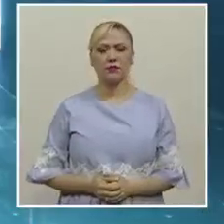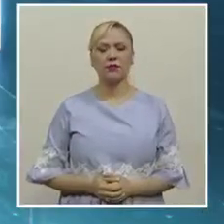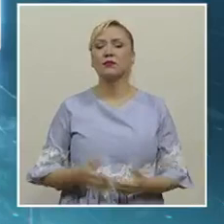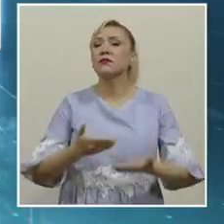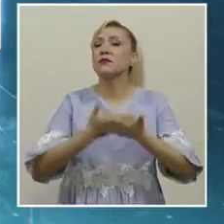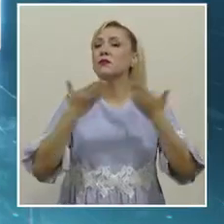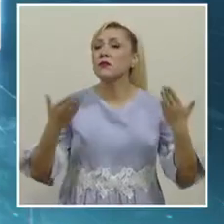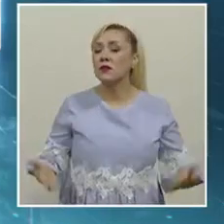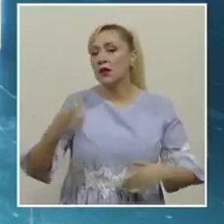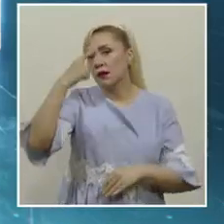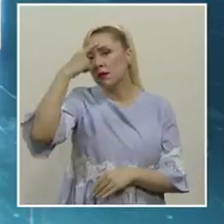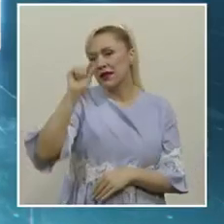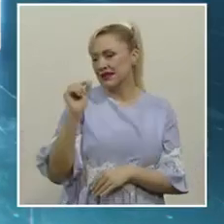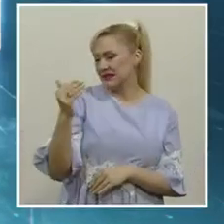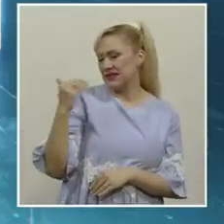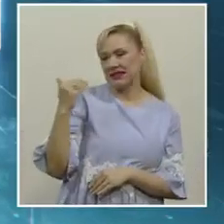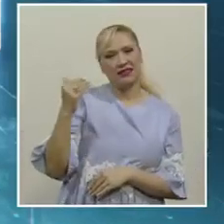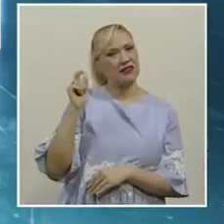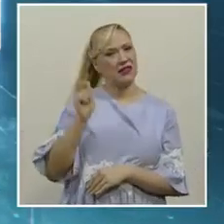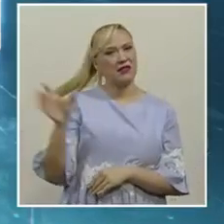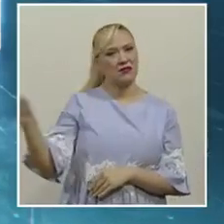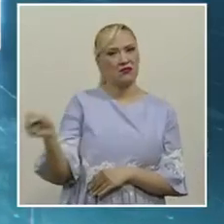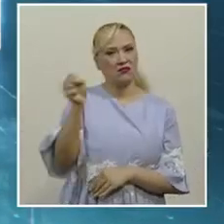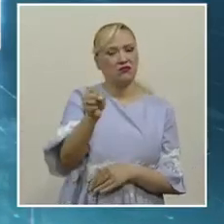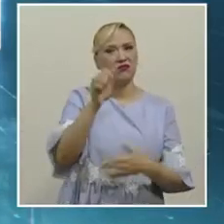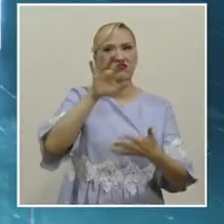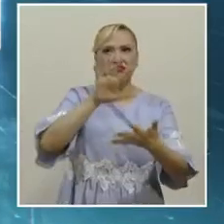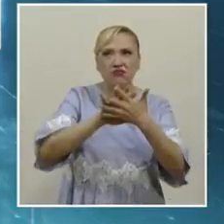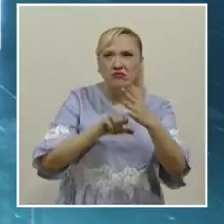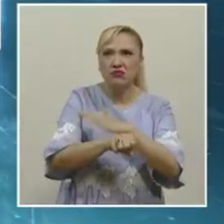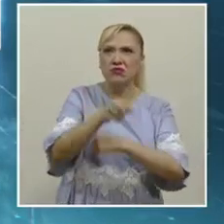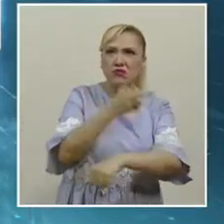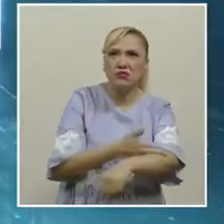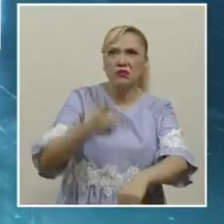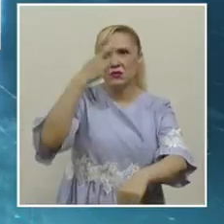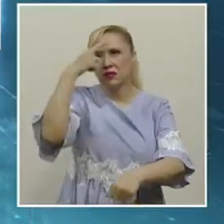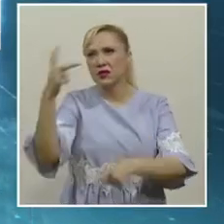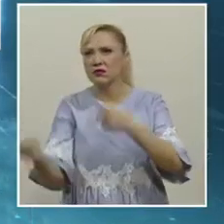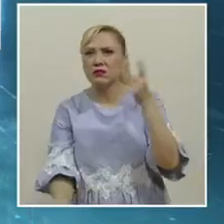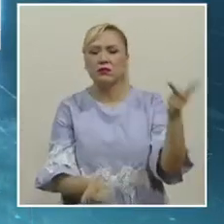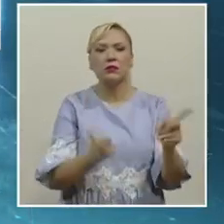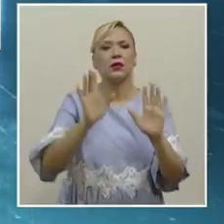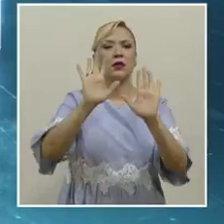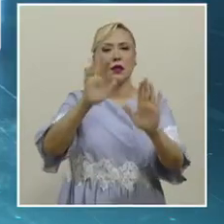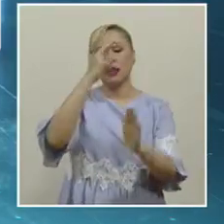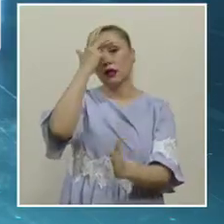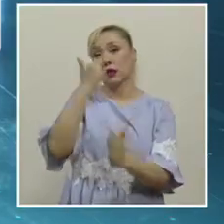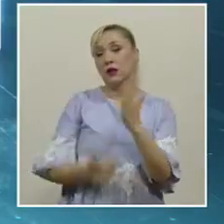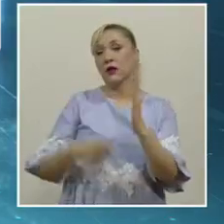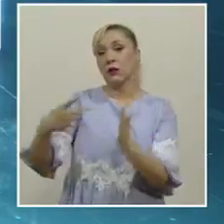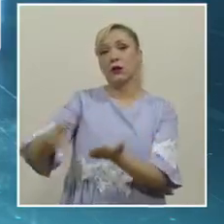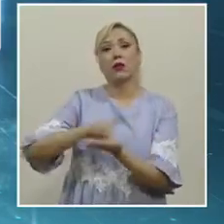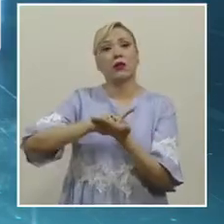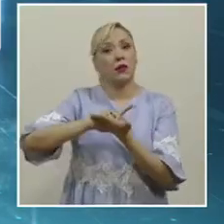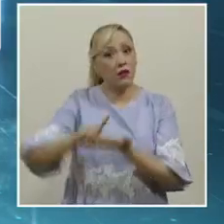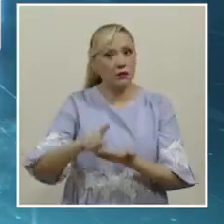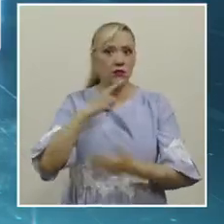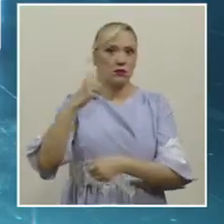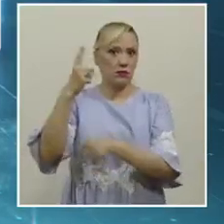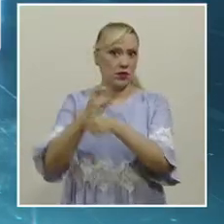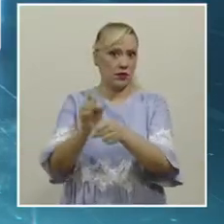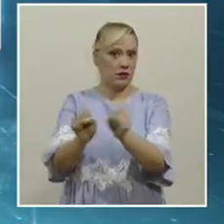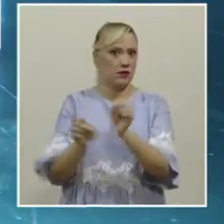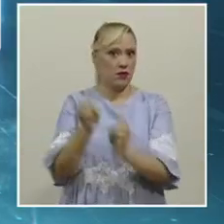Revelar datos financieros de un imputado en un proceso penal viola su derecho a la privacidad, determina la primera sala de la Corte.